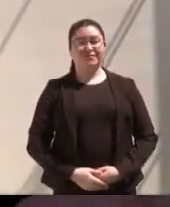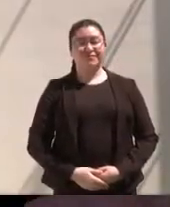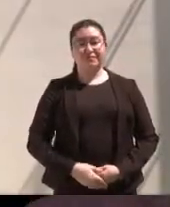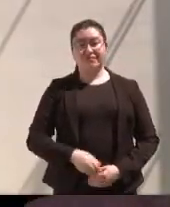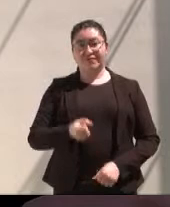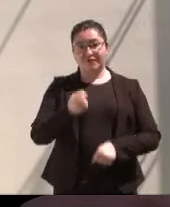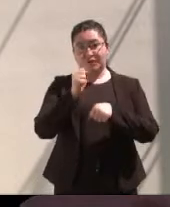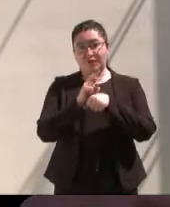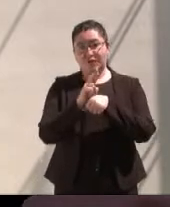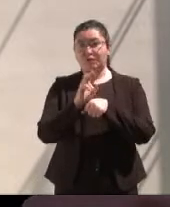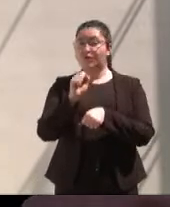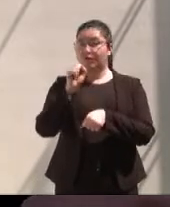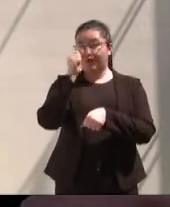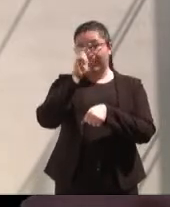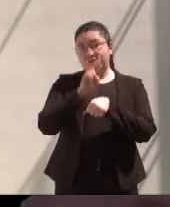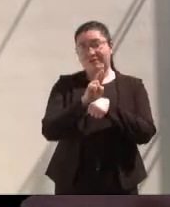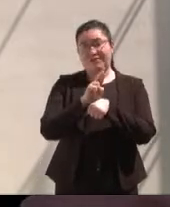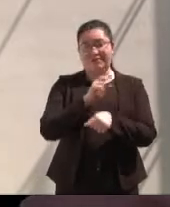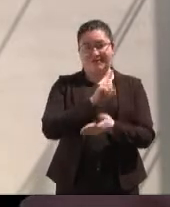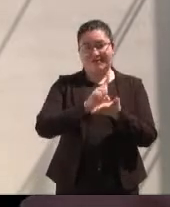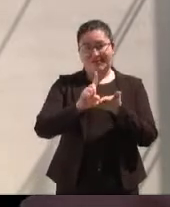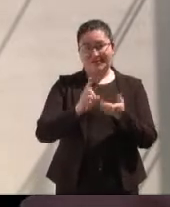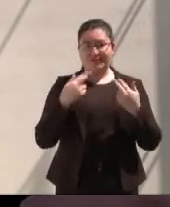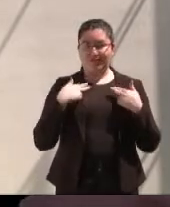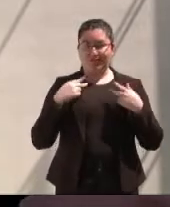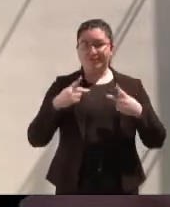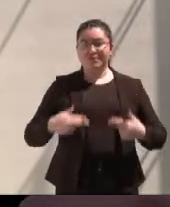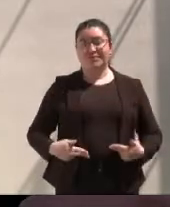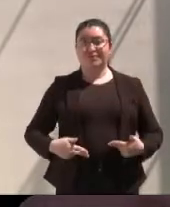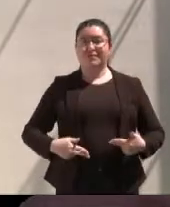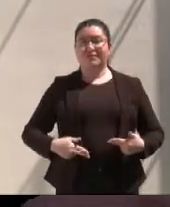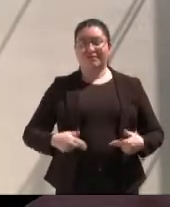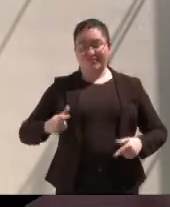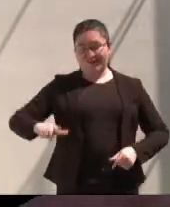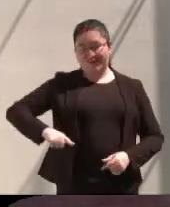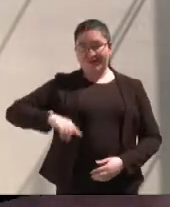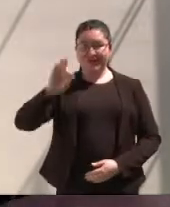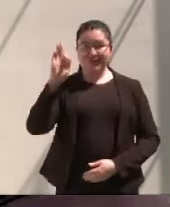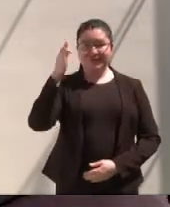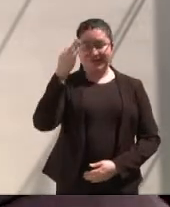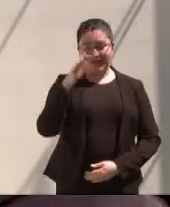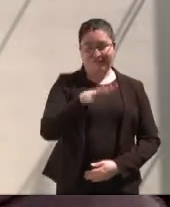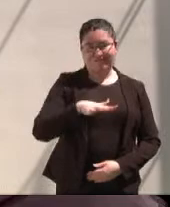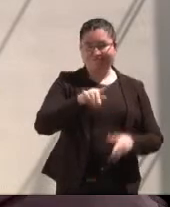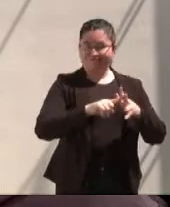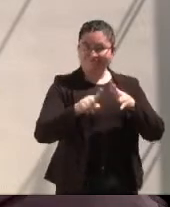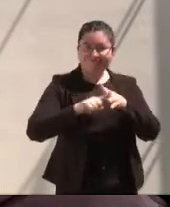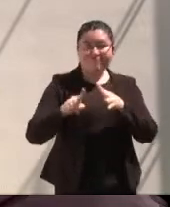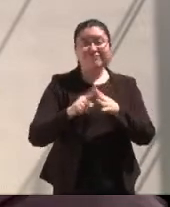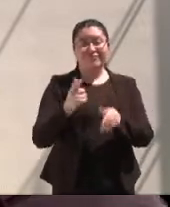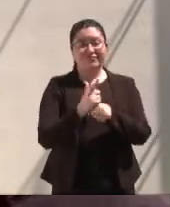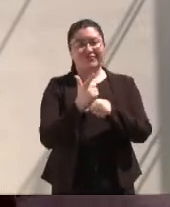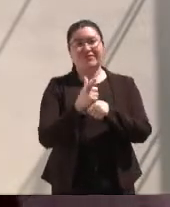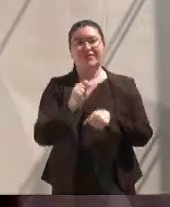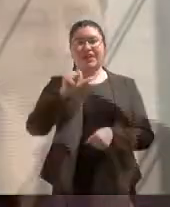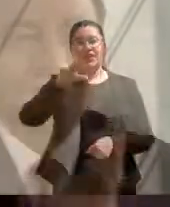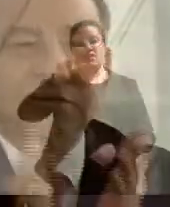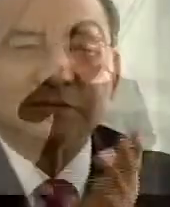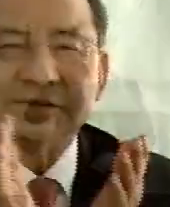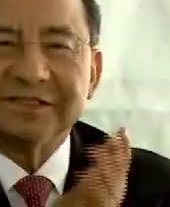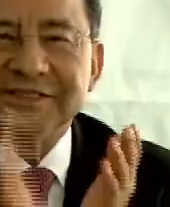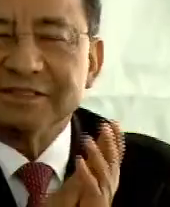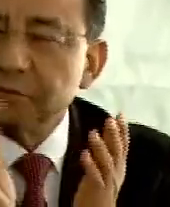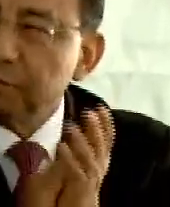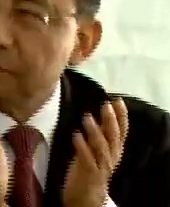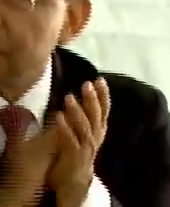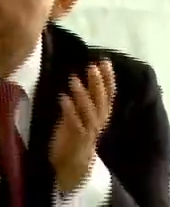Subsecretario de Derechos Humanos, Población y Migración del Gobierno Federal, licenciado Alejandro de Jesús Encinas Rodríguez.